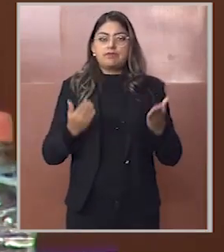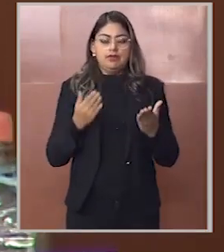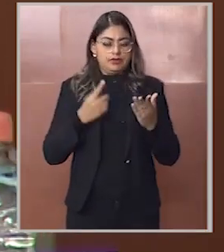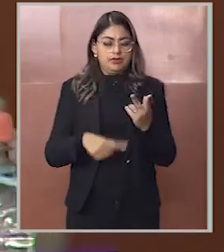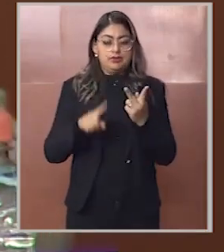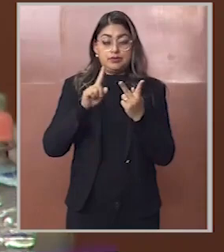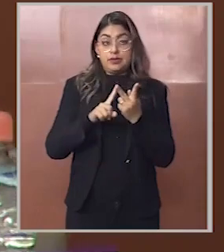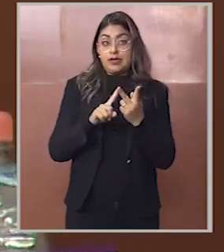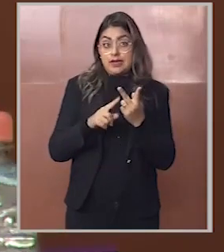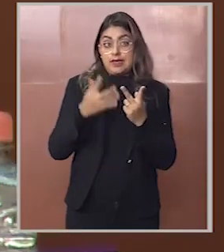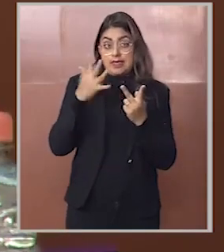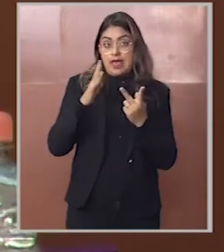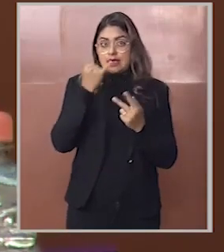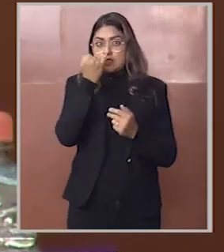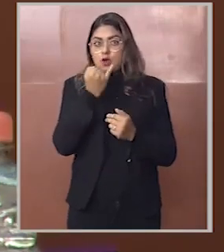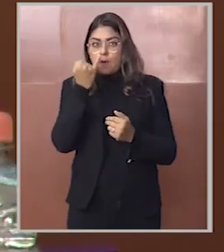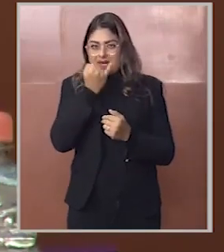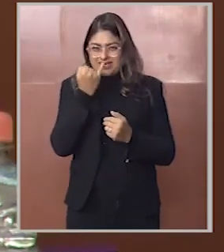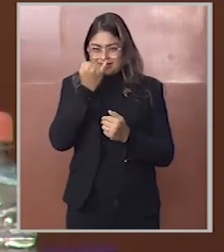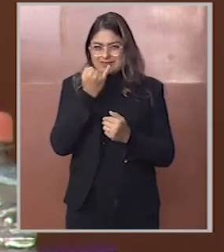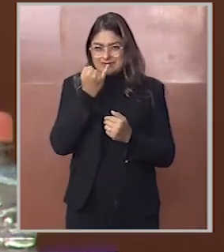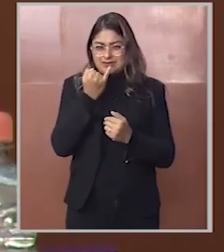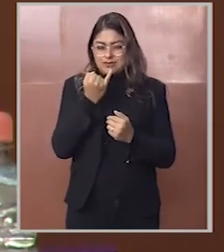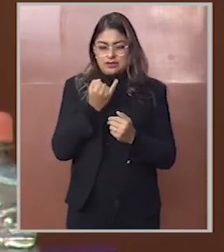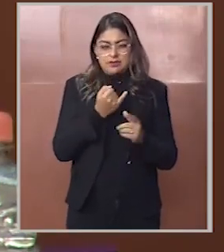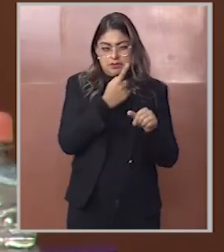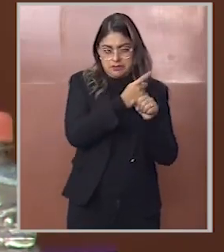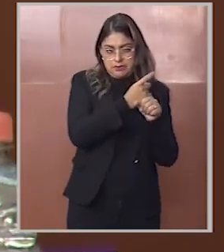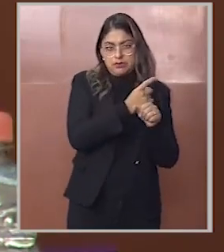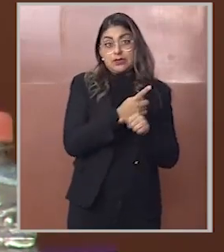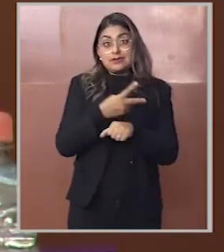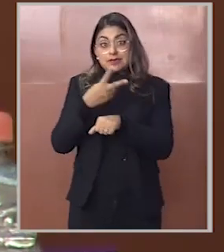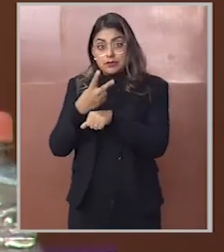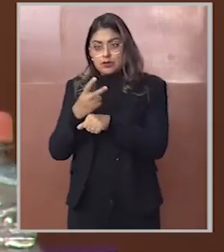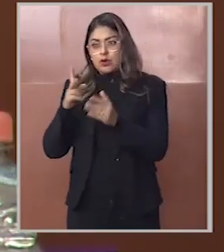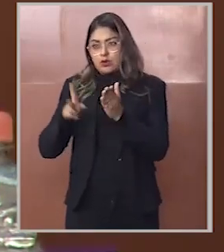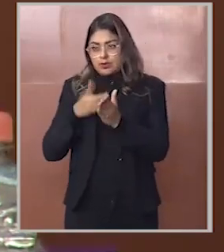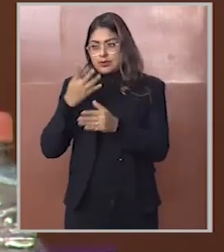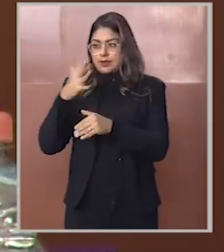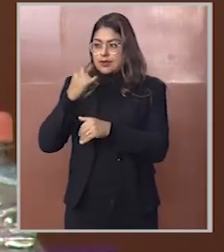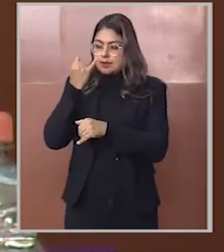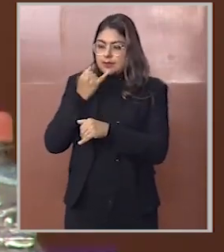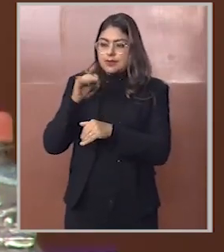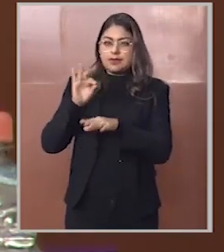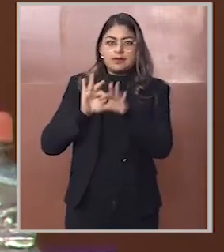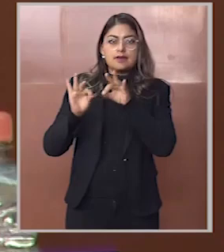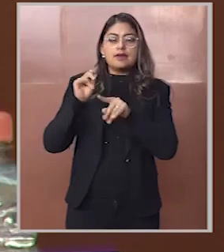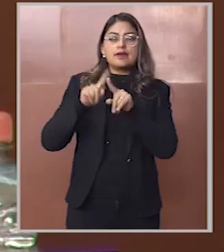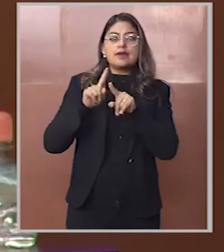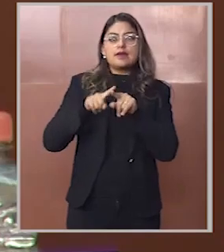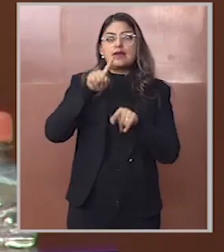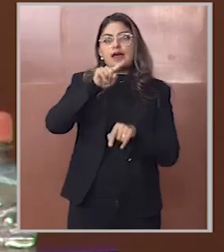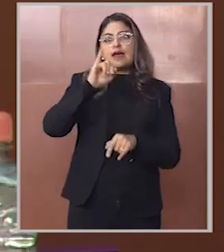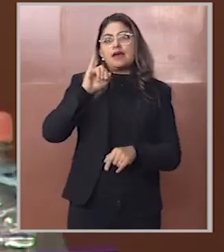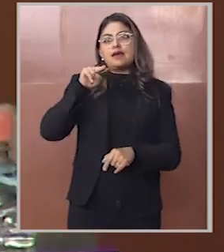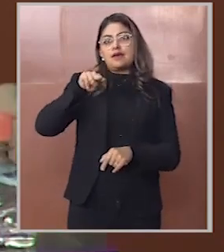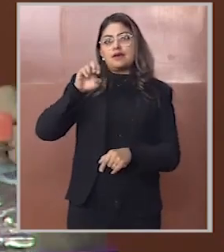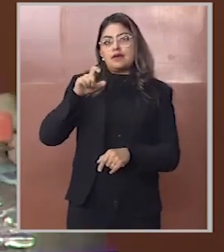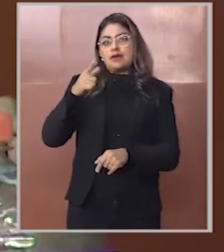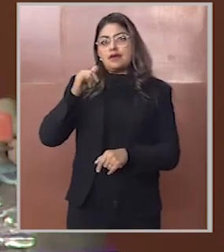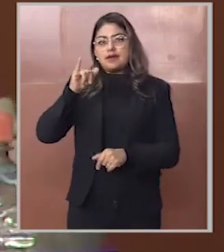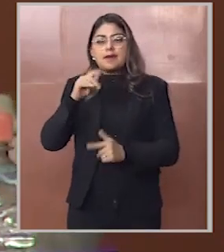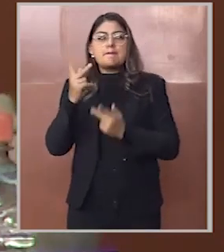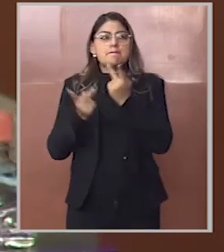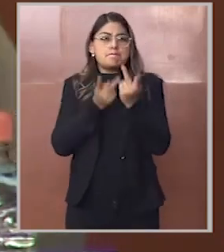eligiendo conforme a los datos que nos ofreció el censo de población y vivienda del 2020 del inji eh que nos indica que